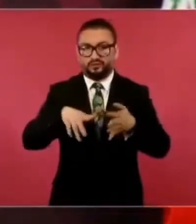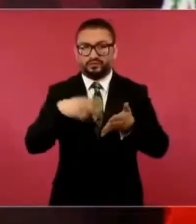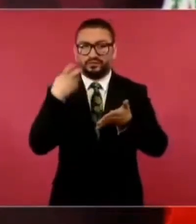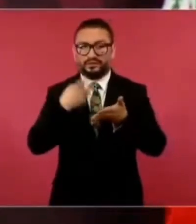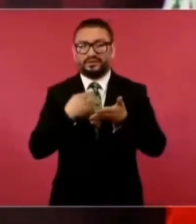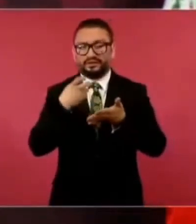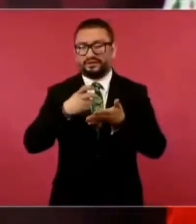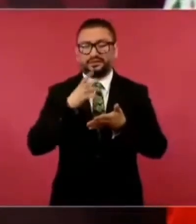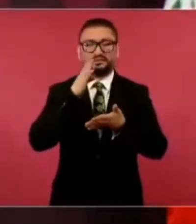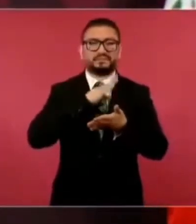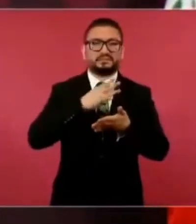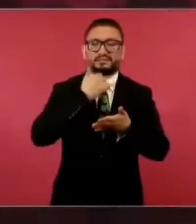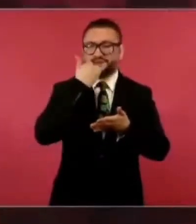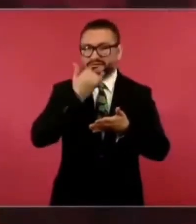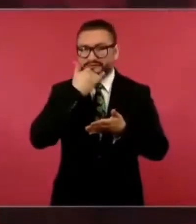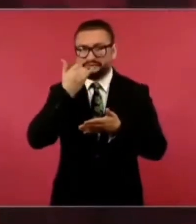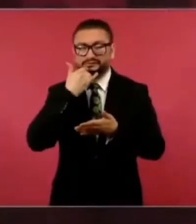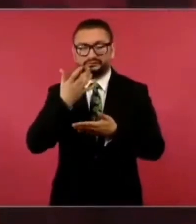tóxica.